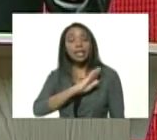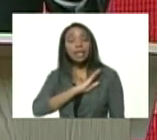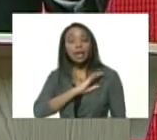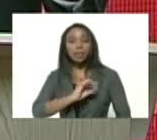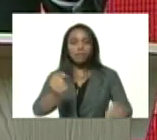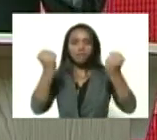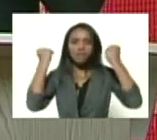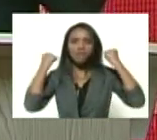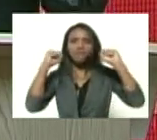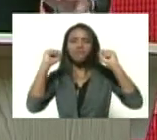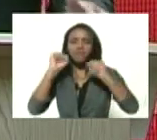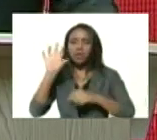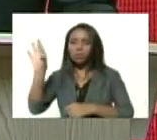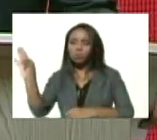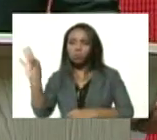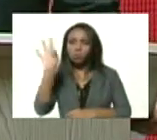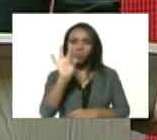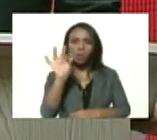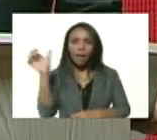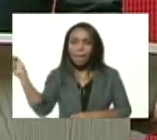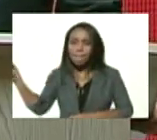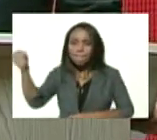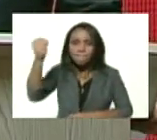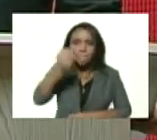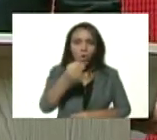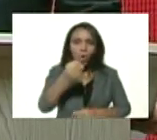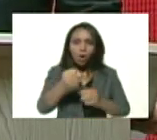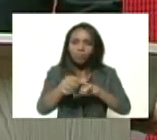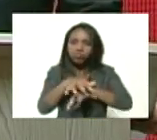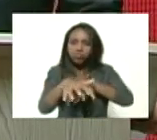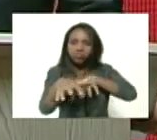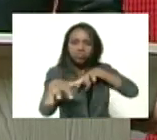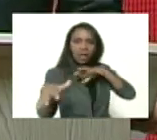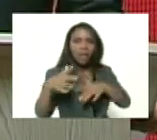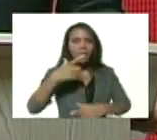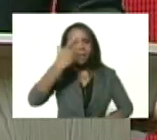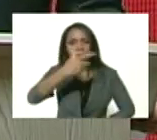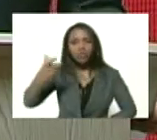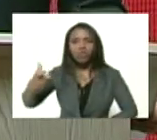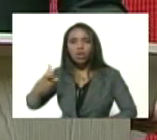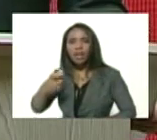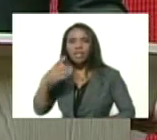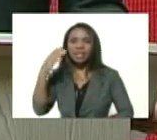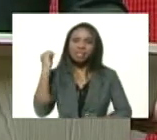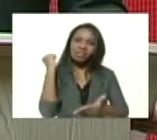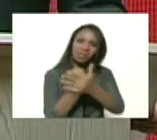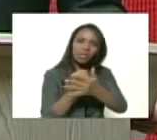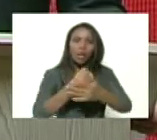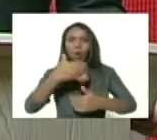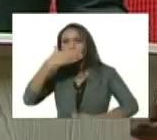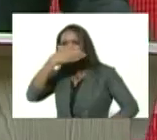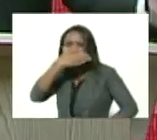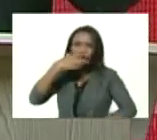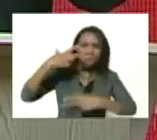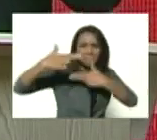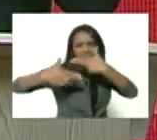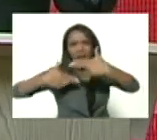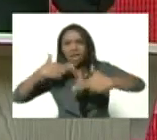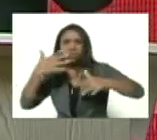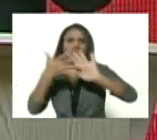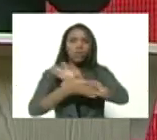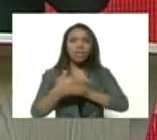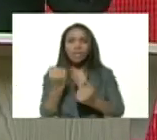entrenar a centenares de mercenarios, de paramilitares, de criminales, y visto que